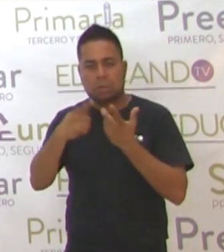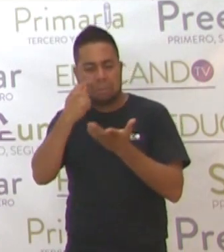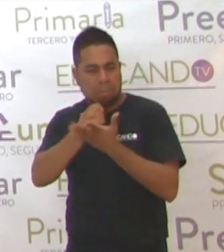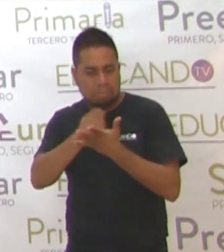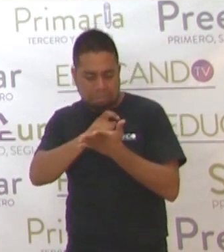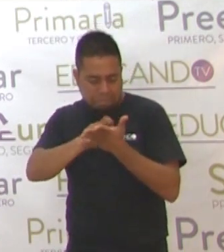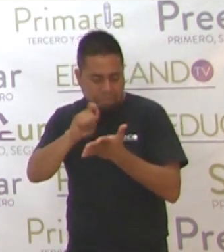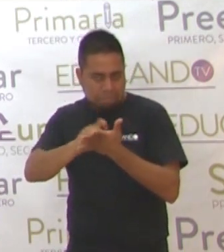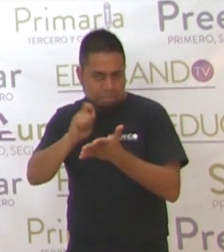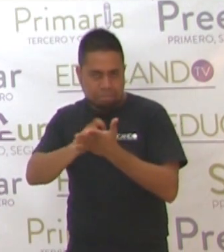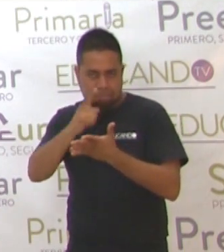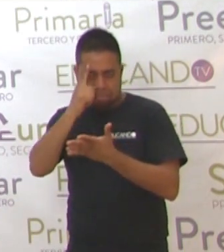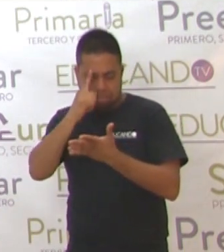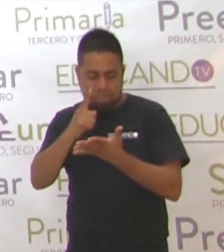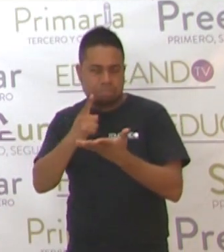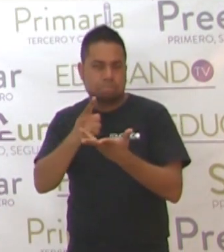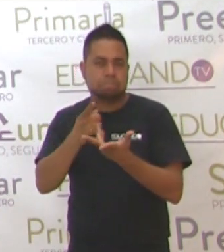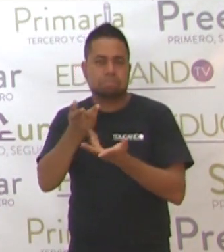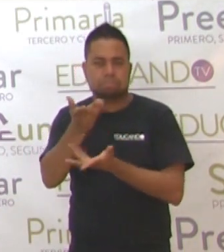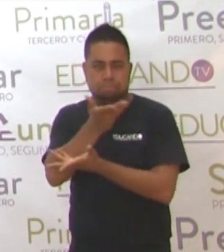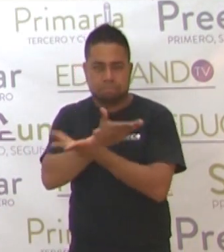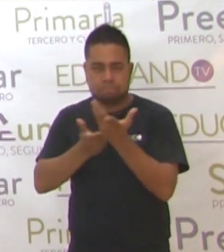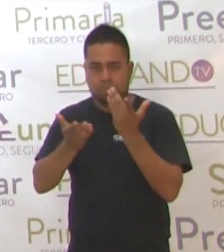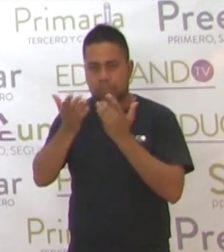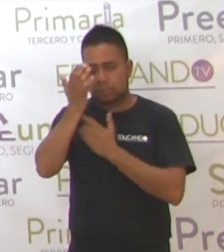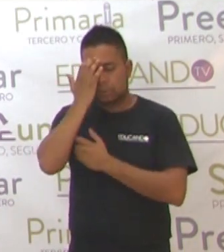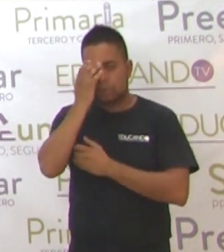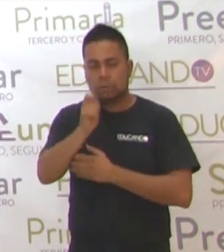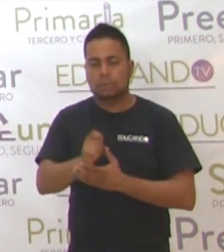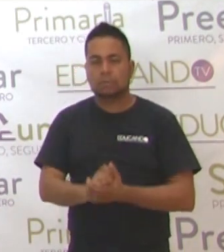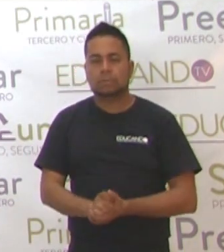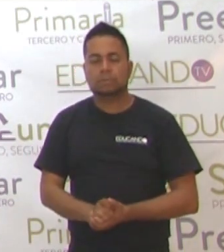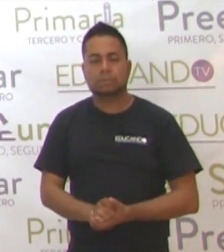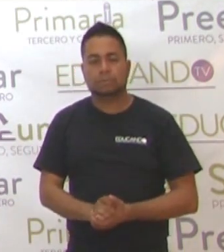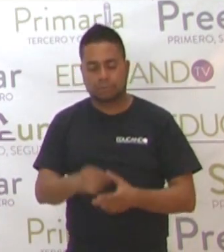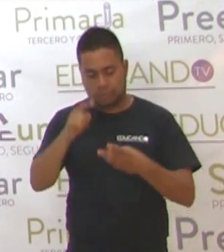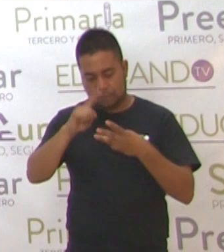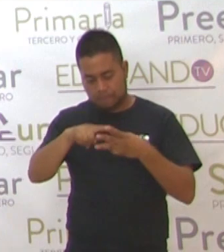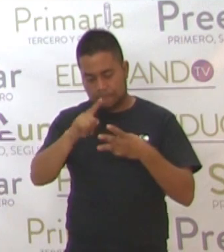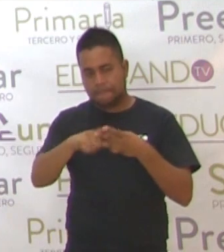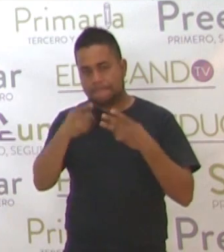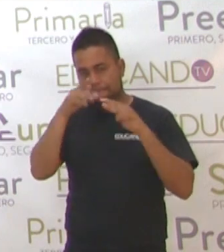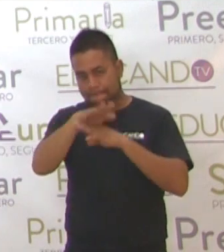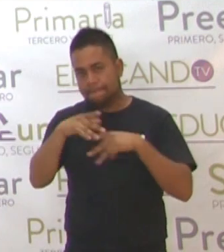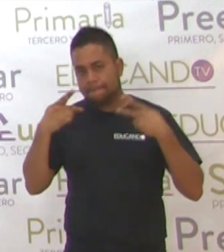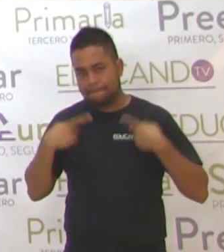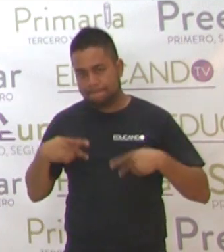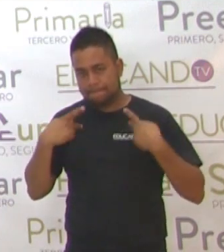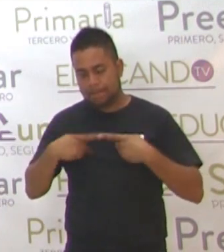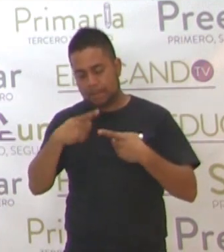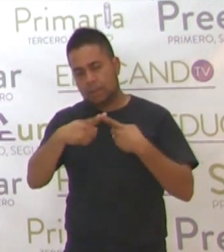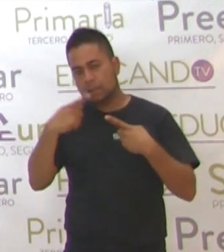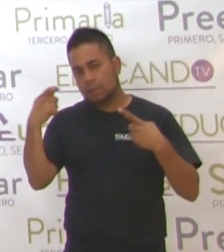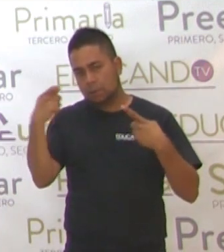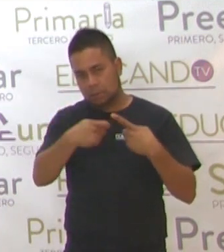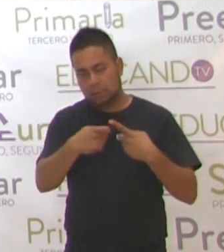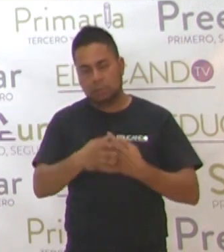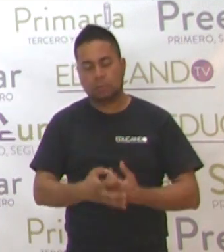vamos a iniciar tenemos a los sexys de persona y vamos a encontrar entre ellos